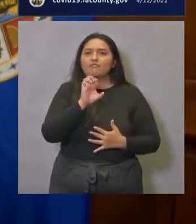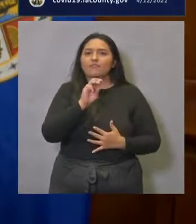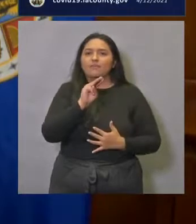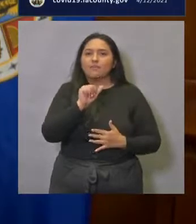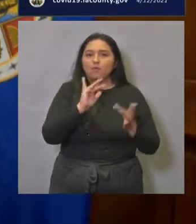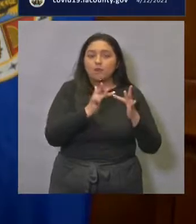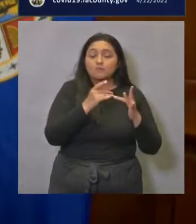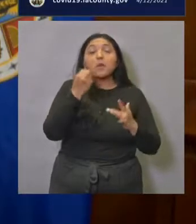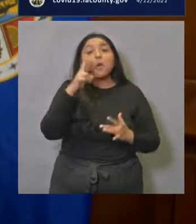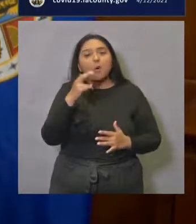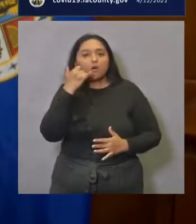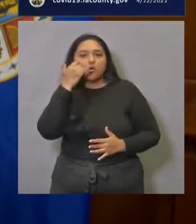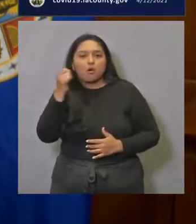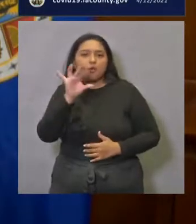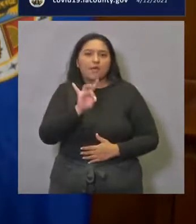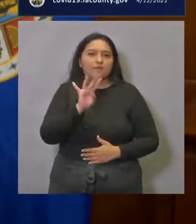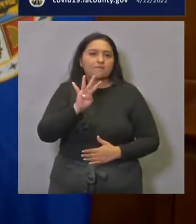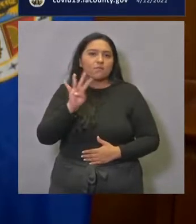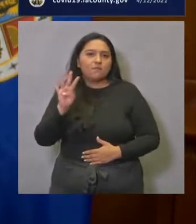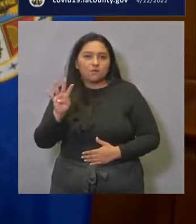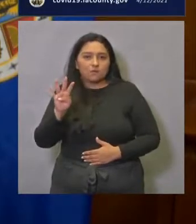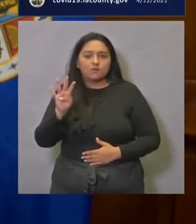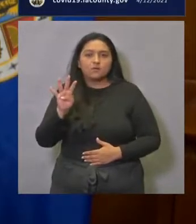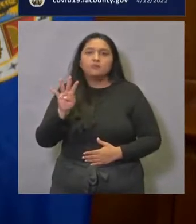este número